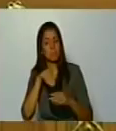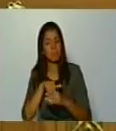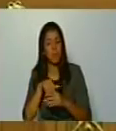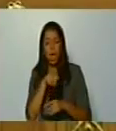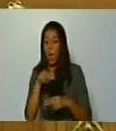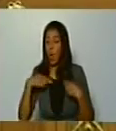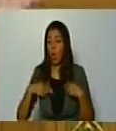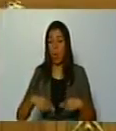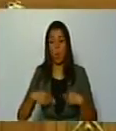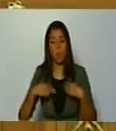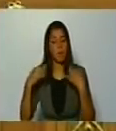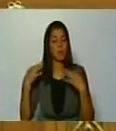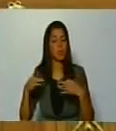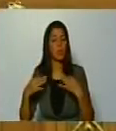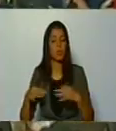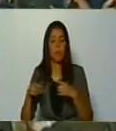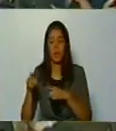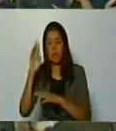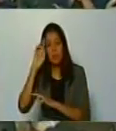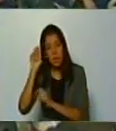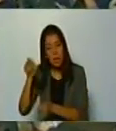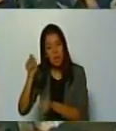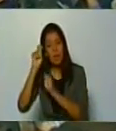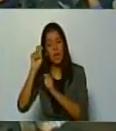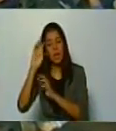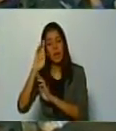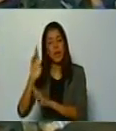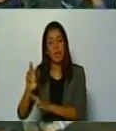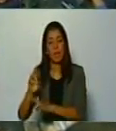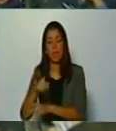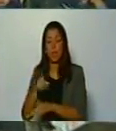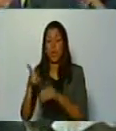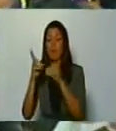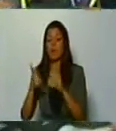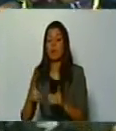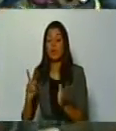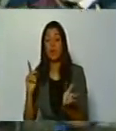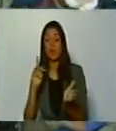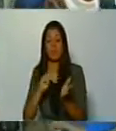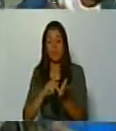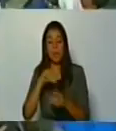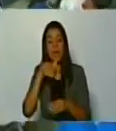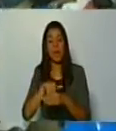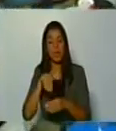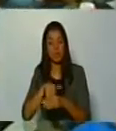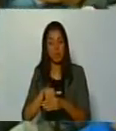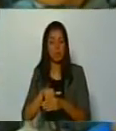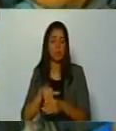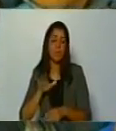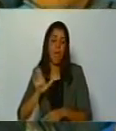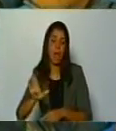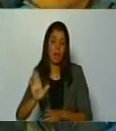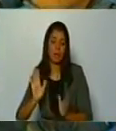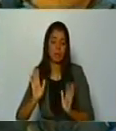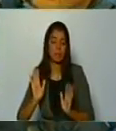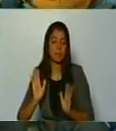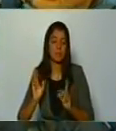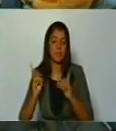humanos y merecen respeto porque decidieron ir a votar ese día en los términos que lo hicieron,